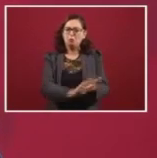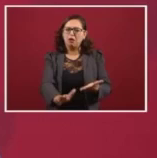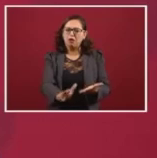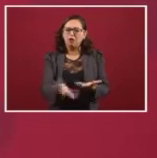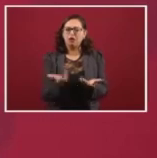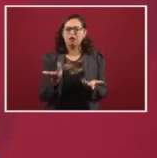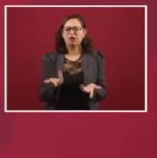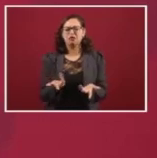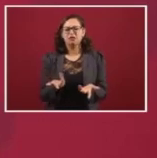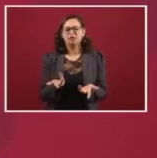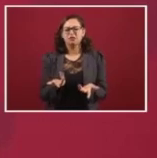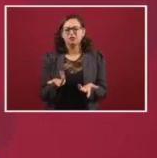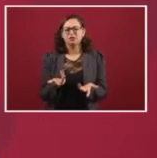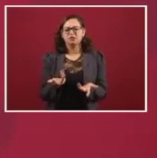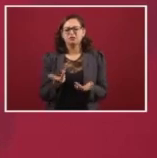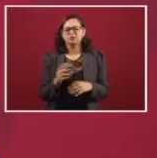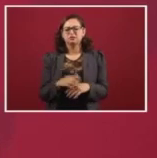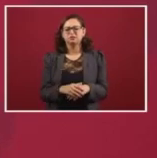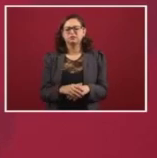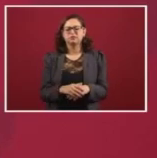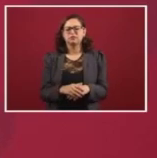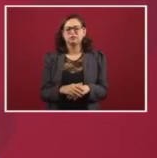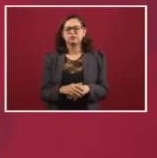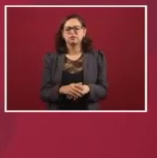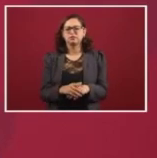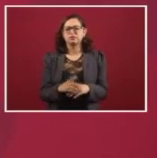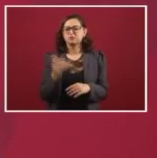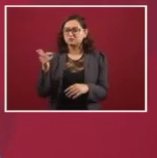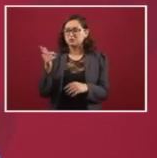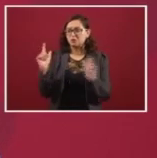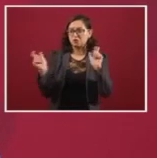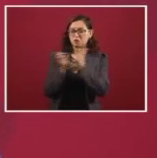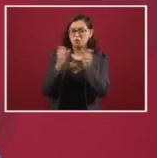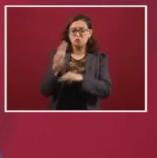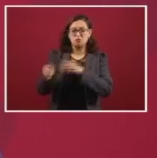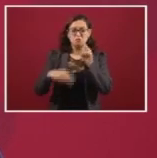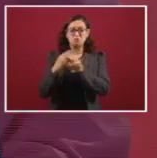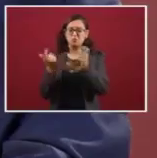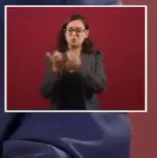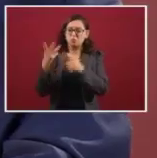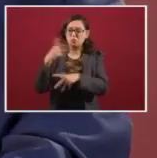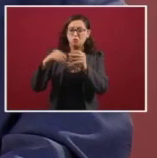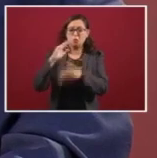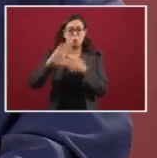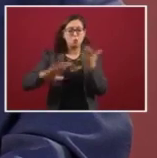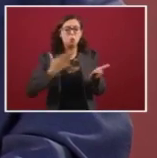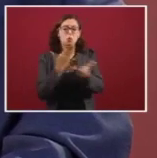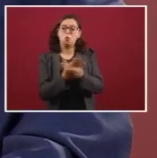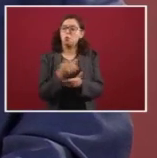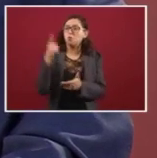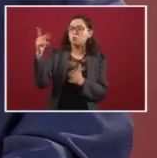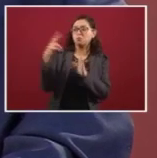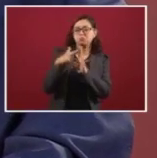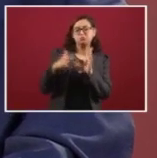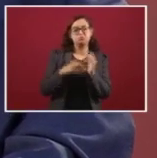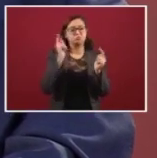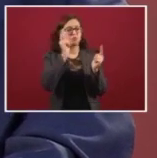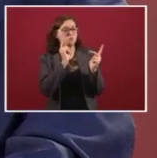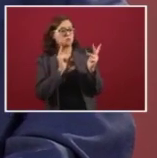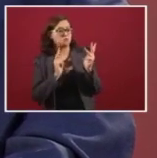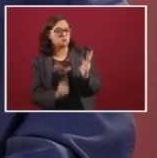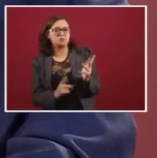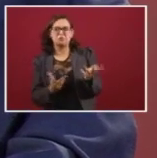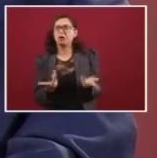¿Qué fueron las propuestas del Fondo Monetario Internacional, sus recetas? El que se desatara la inseguridad,